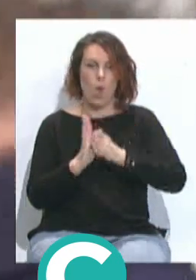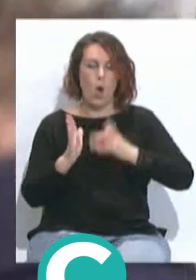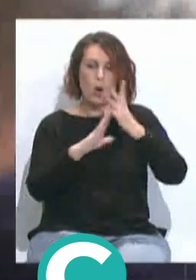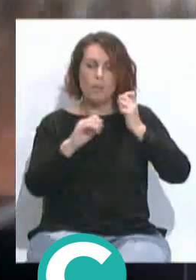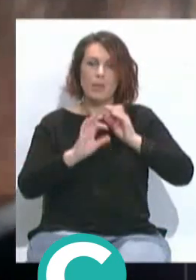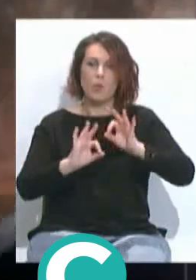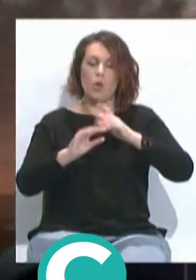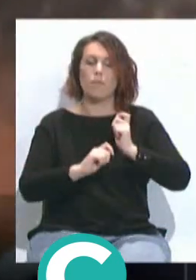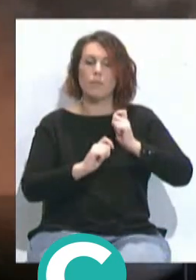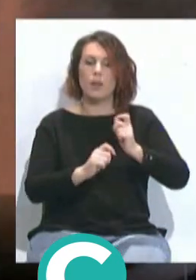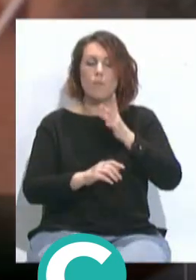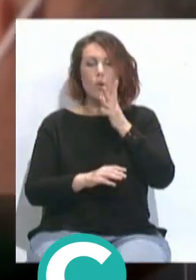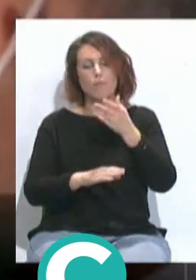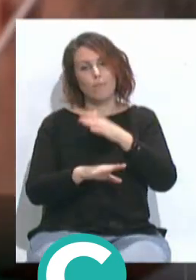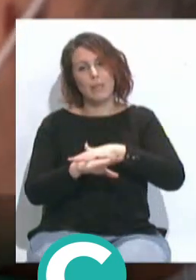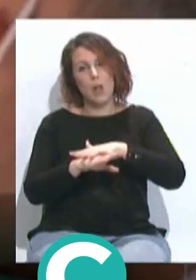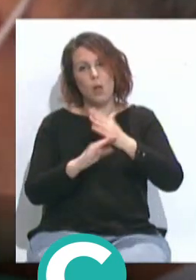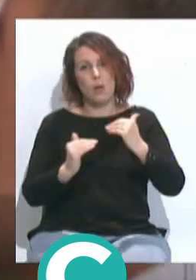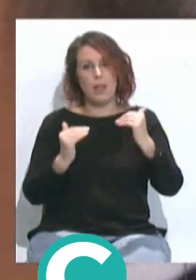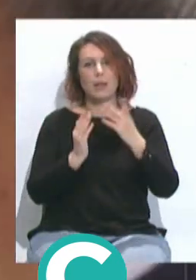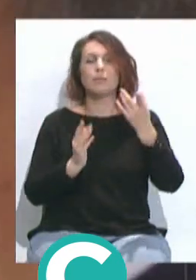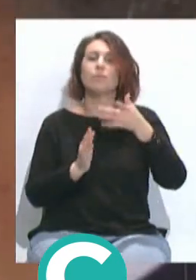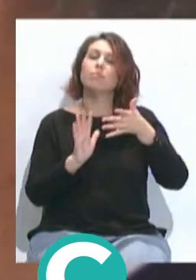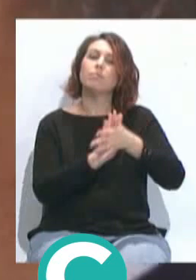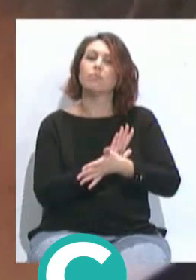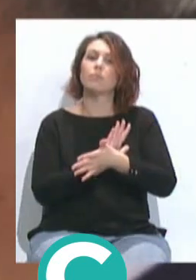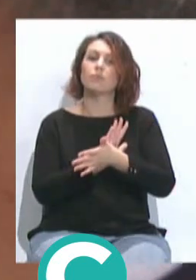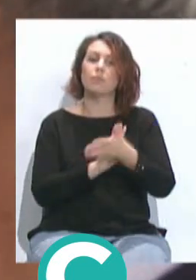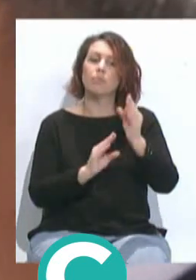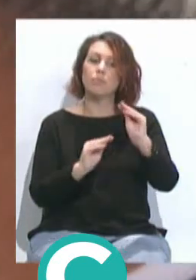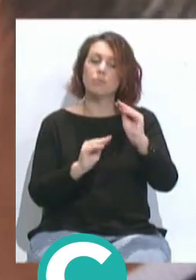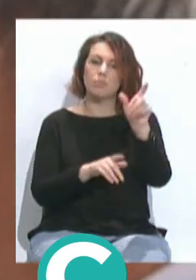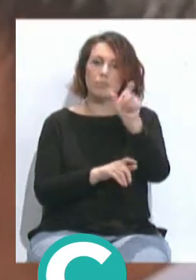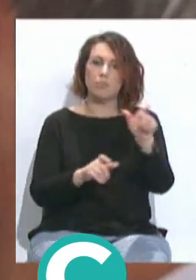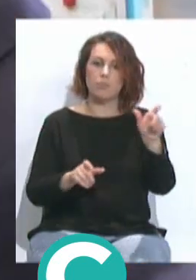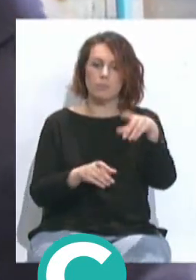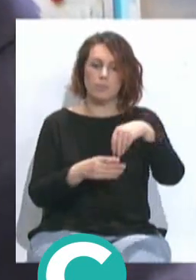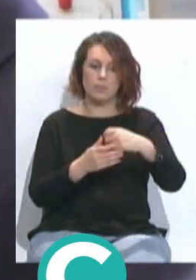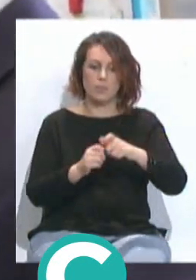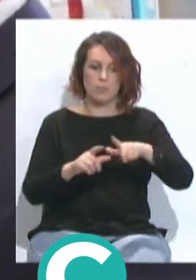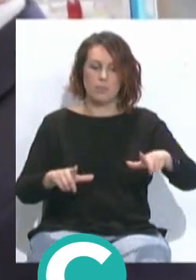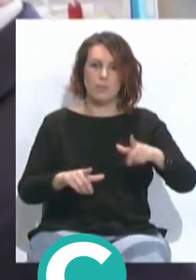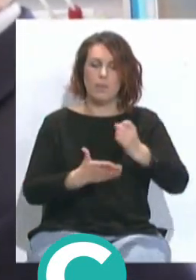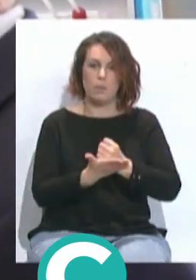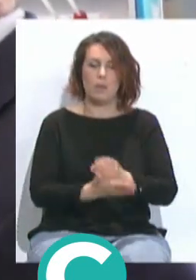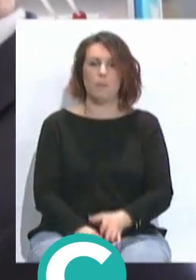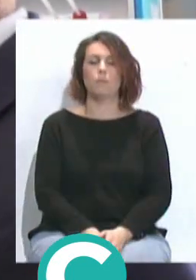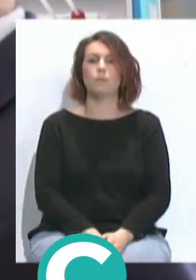específicos facilitados por el Ministerio de Igualdad y que supondrán la formación del personal de los establecimientos.